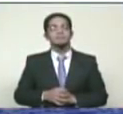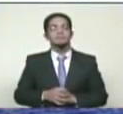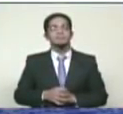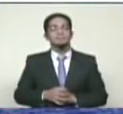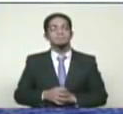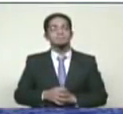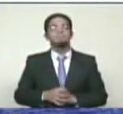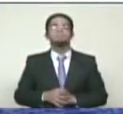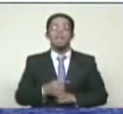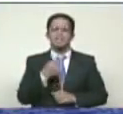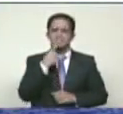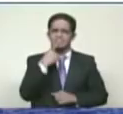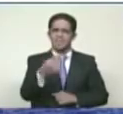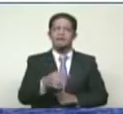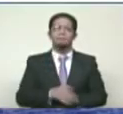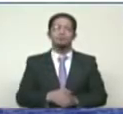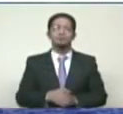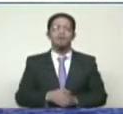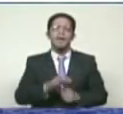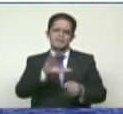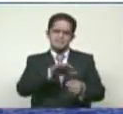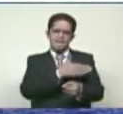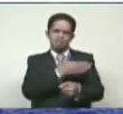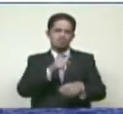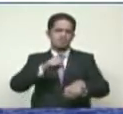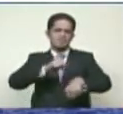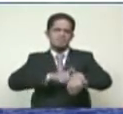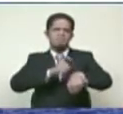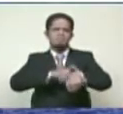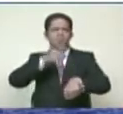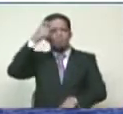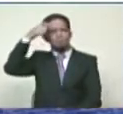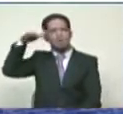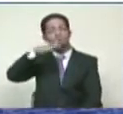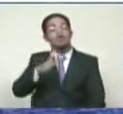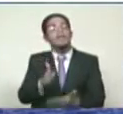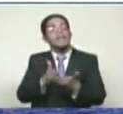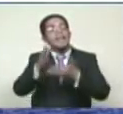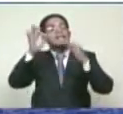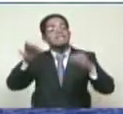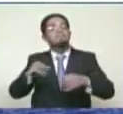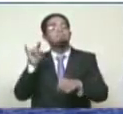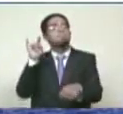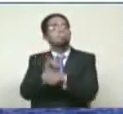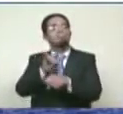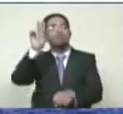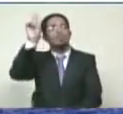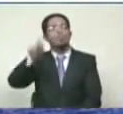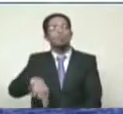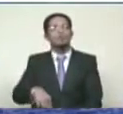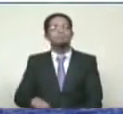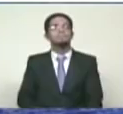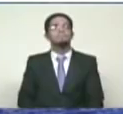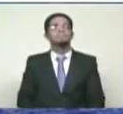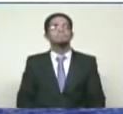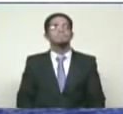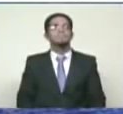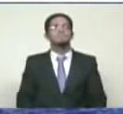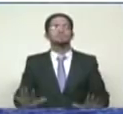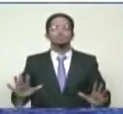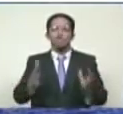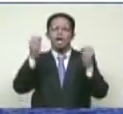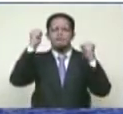Y digamos el canto de este tiempo de un pueblo leales siempre. ¡Gloria al bravo pueblo!